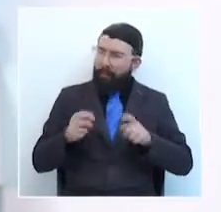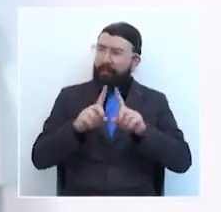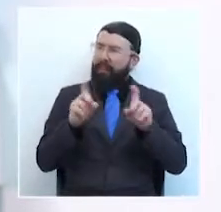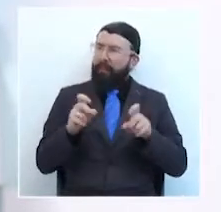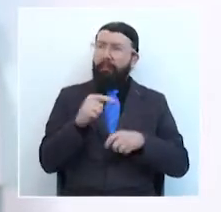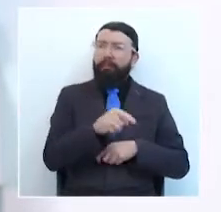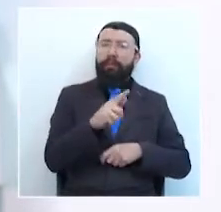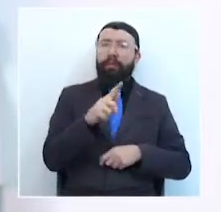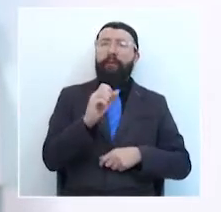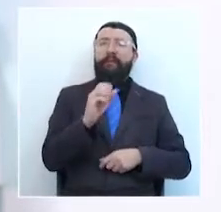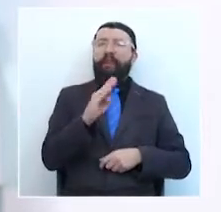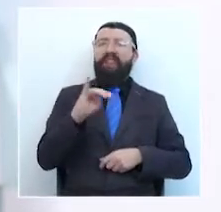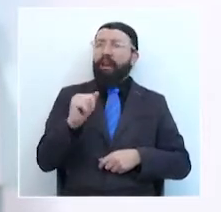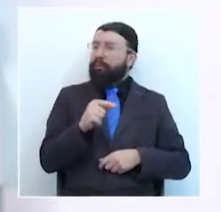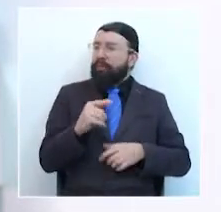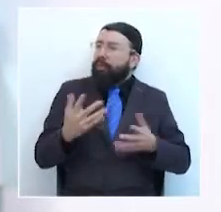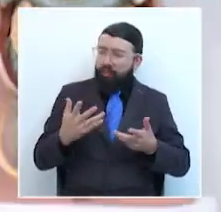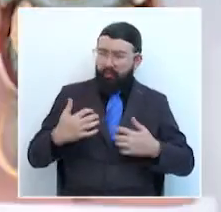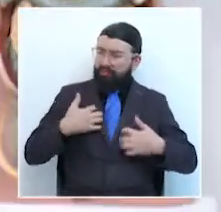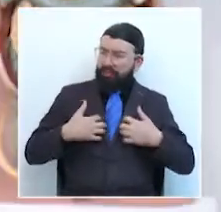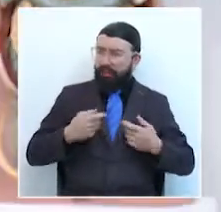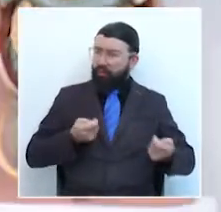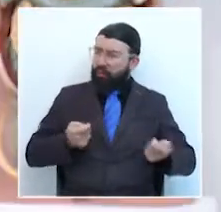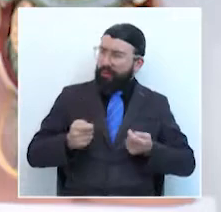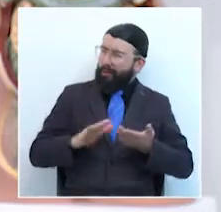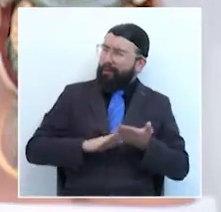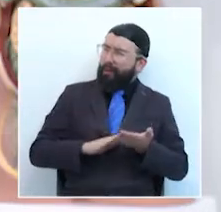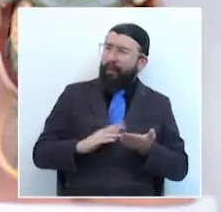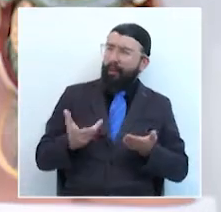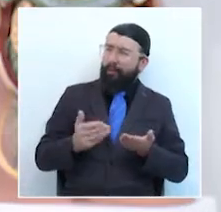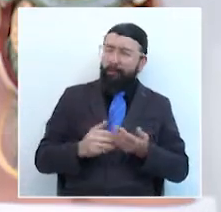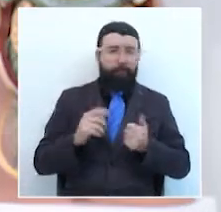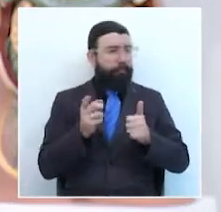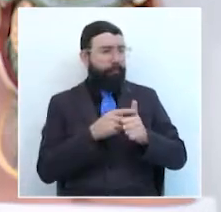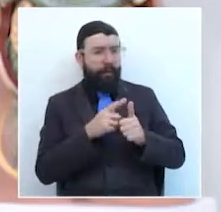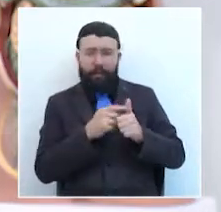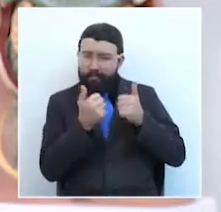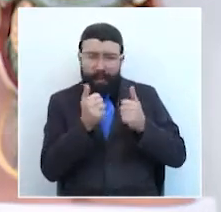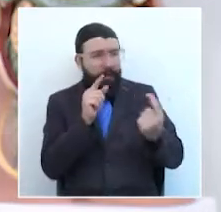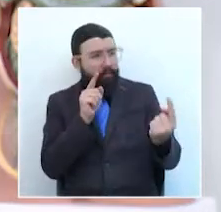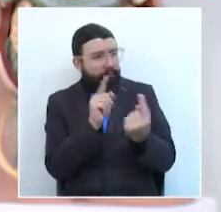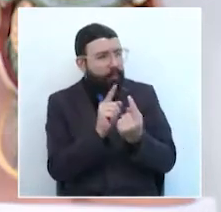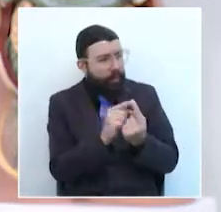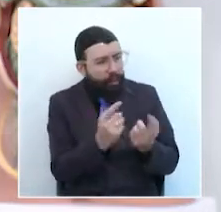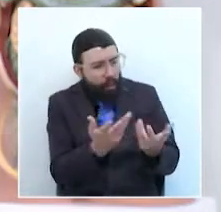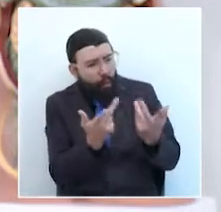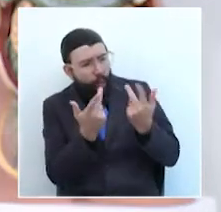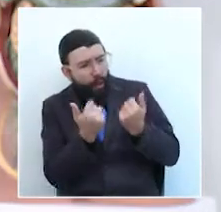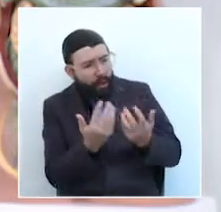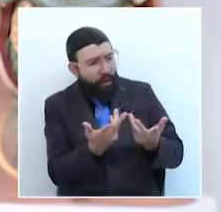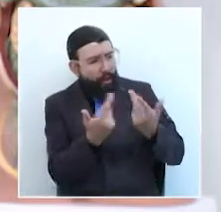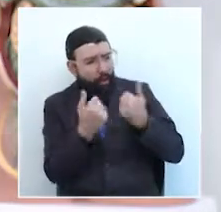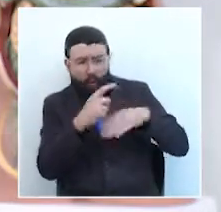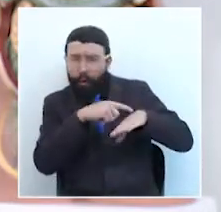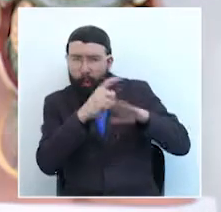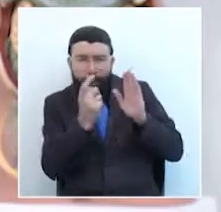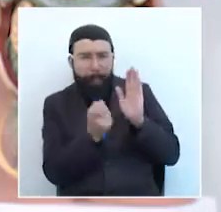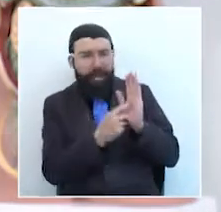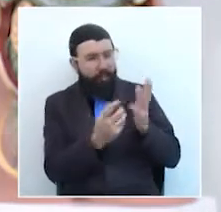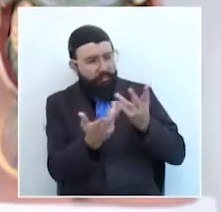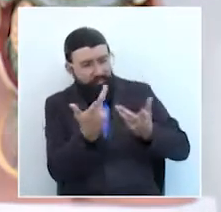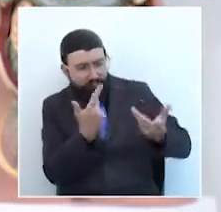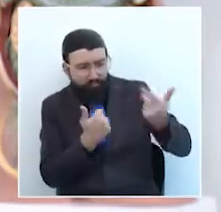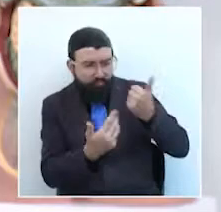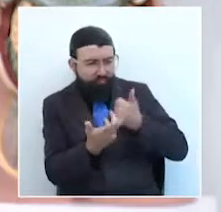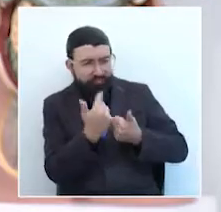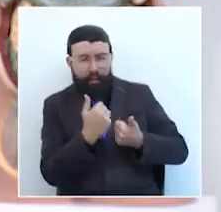bueno lo primero que hay que hacer es un buen diagnóstico y nosotros también nos encargamos de manejar en una terapia que se llama la